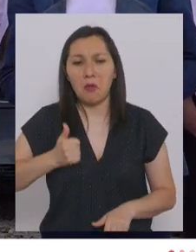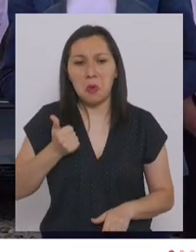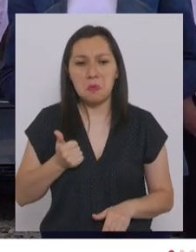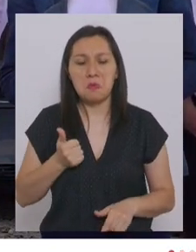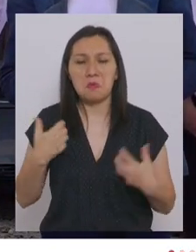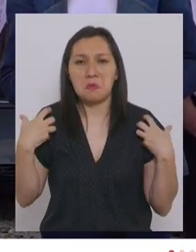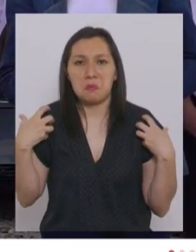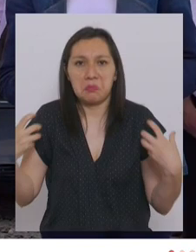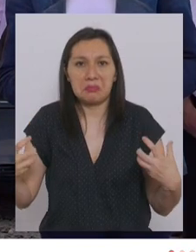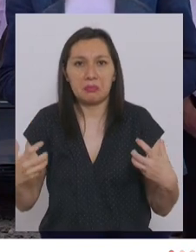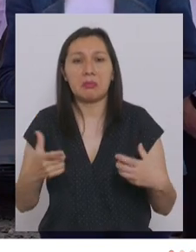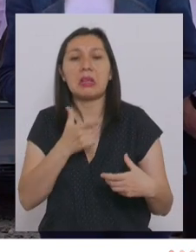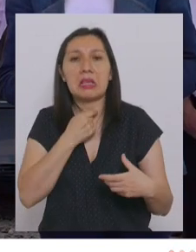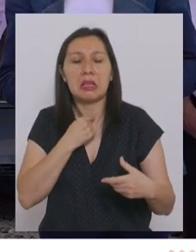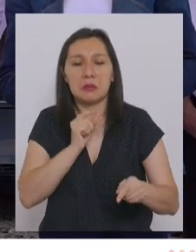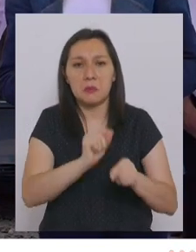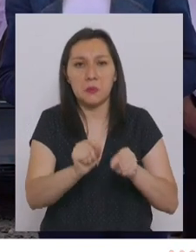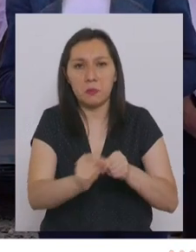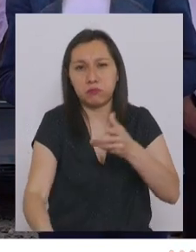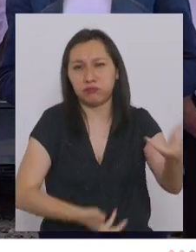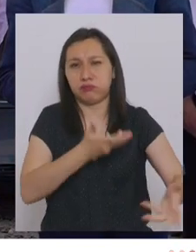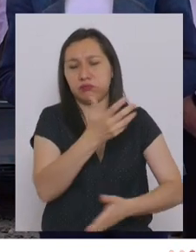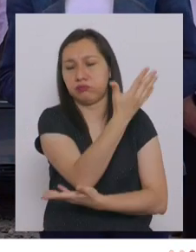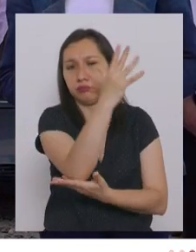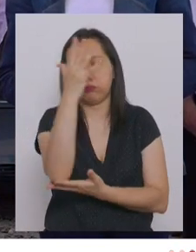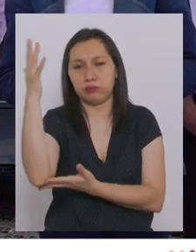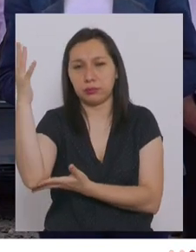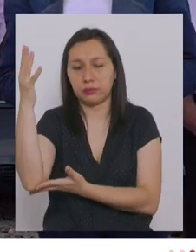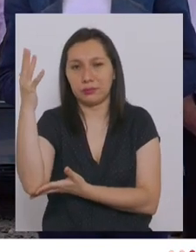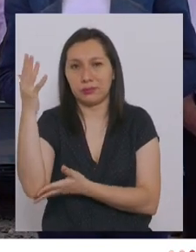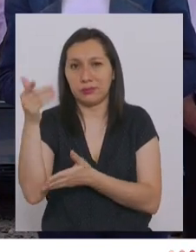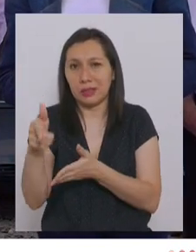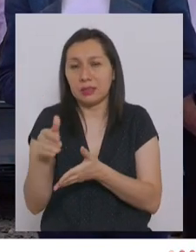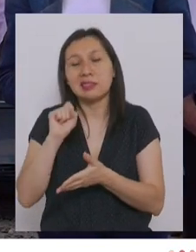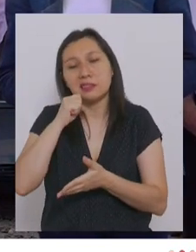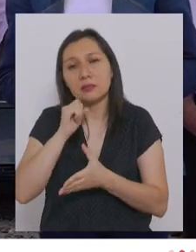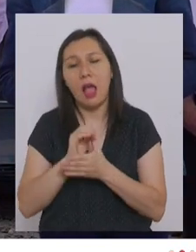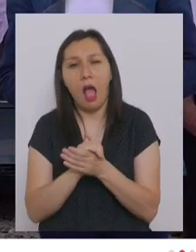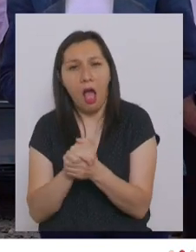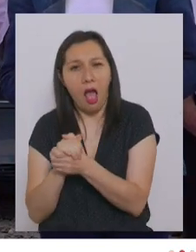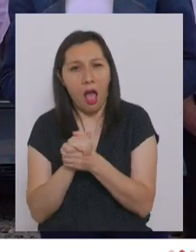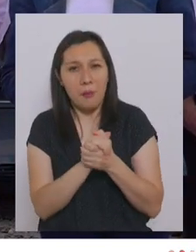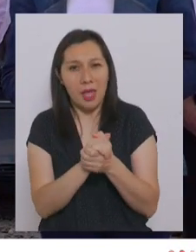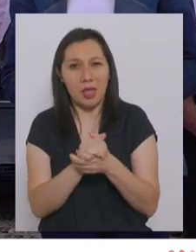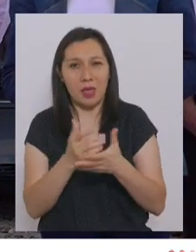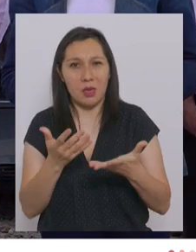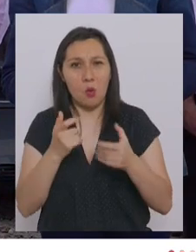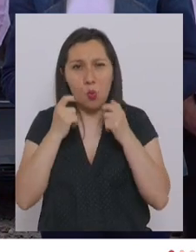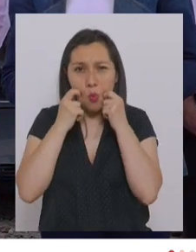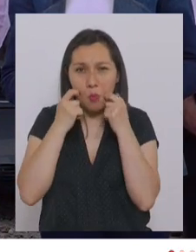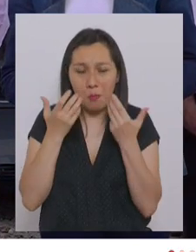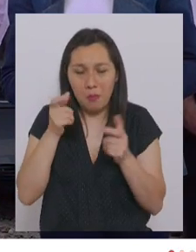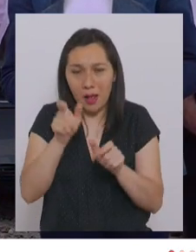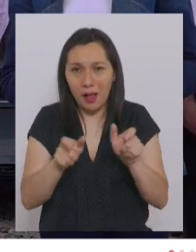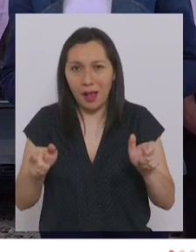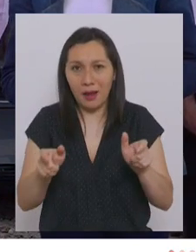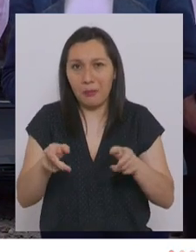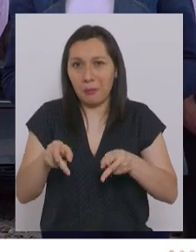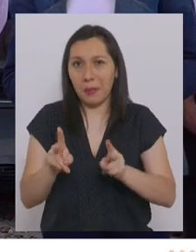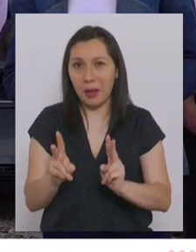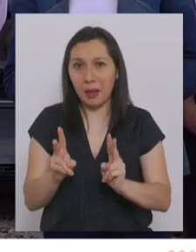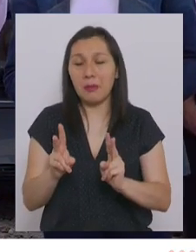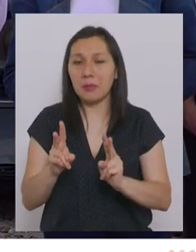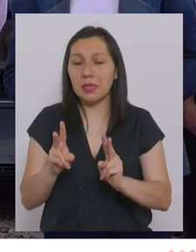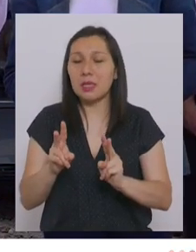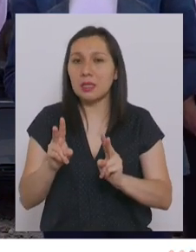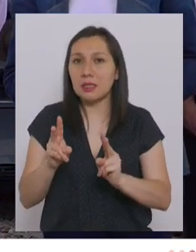voluntaria, deliberadamente quema los bosques, que son amigos de la humanidad, porque nos permiten